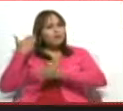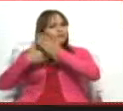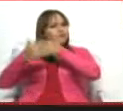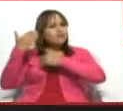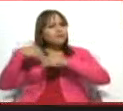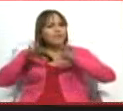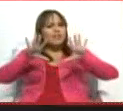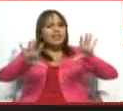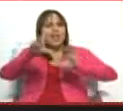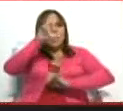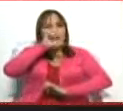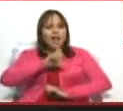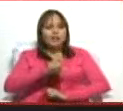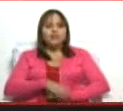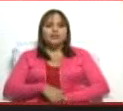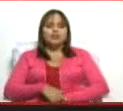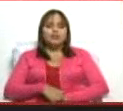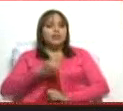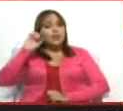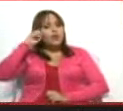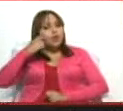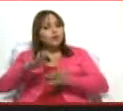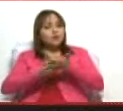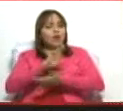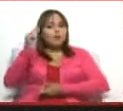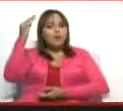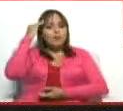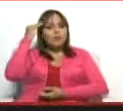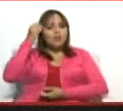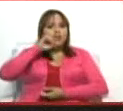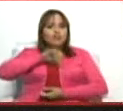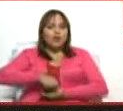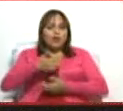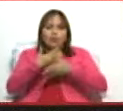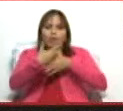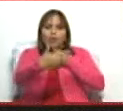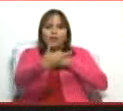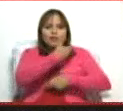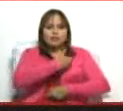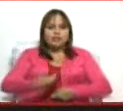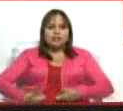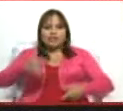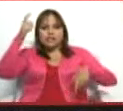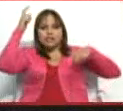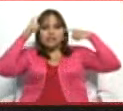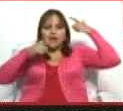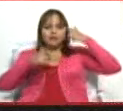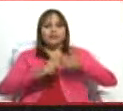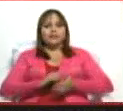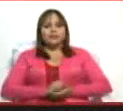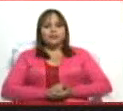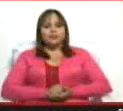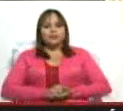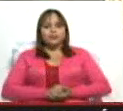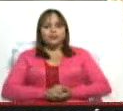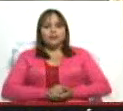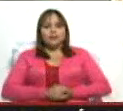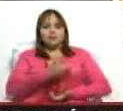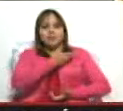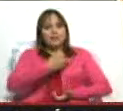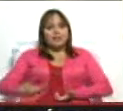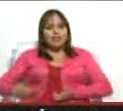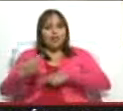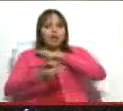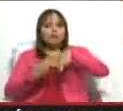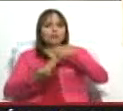programa inspirado en la memoria y el legado del comandante Hugo Chávez Frías, comandante de la Revolución